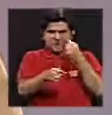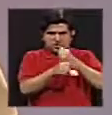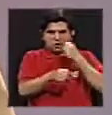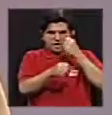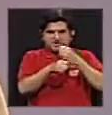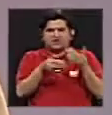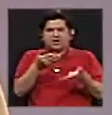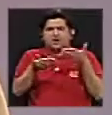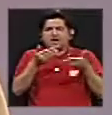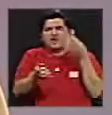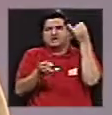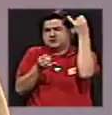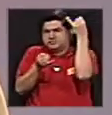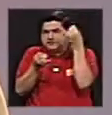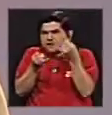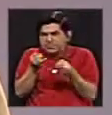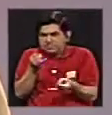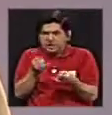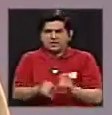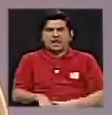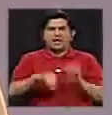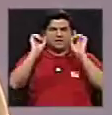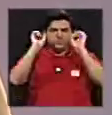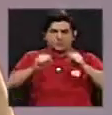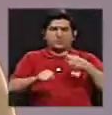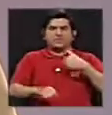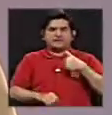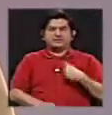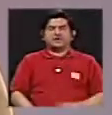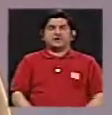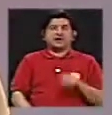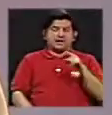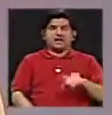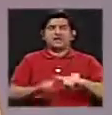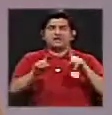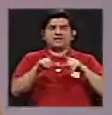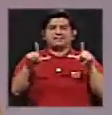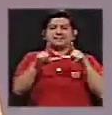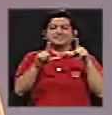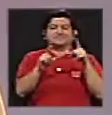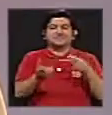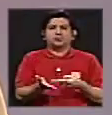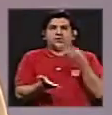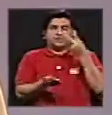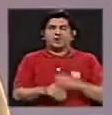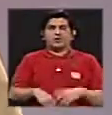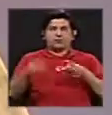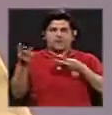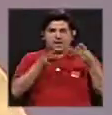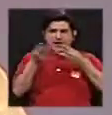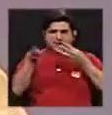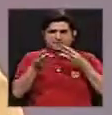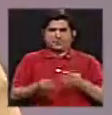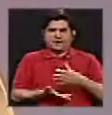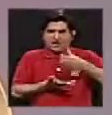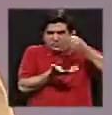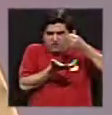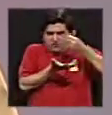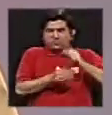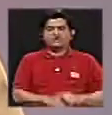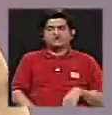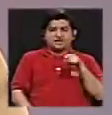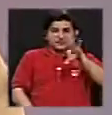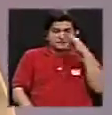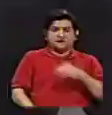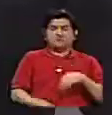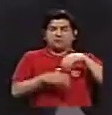por terminar, pues se pueden sacar títulos valores al mercado bursátil costarricense para que inversionistas